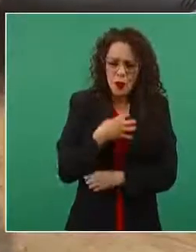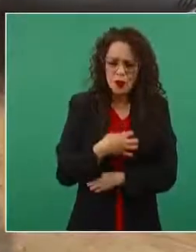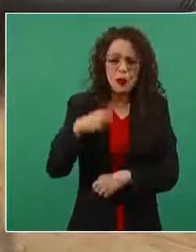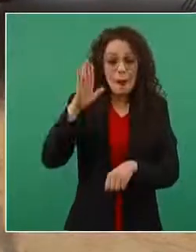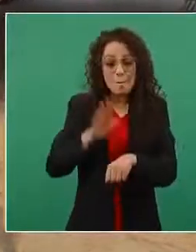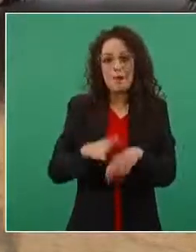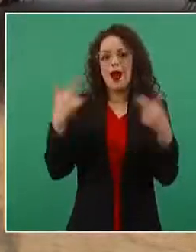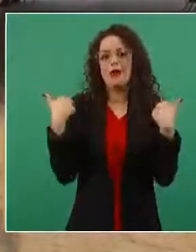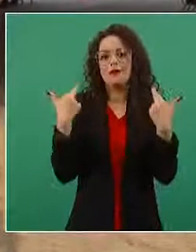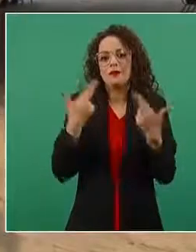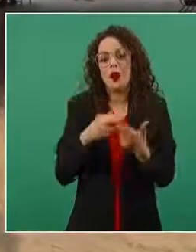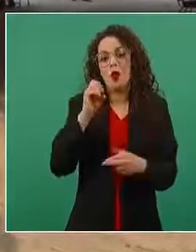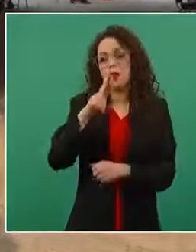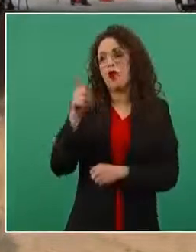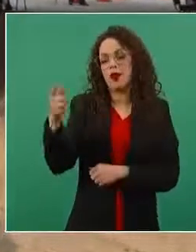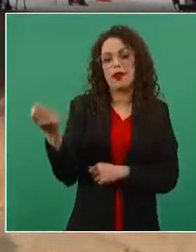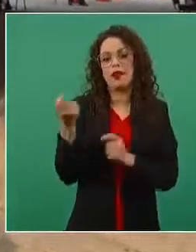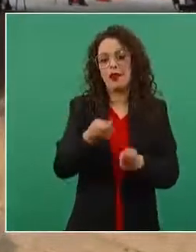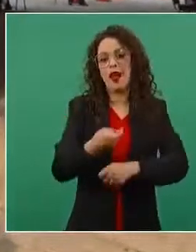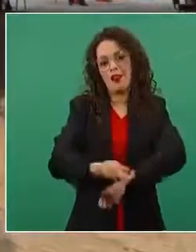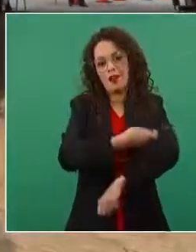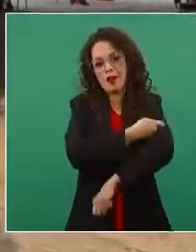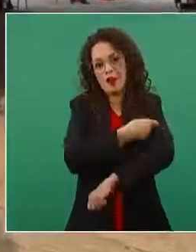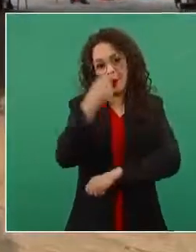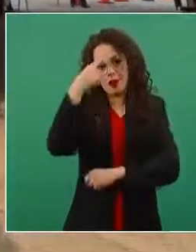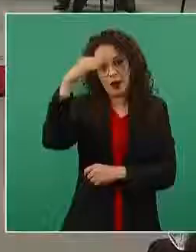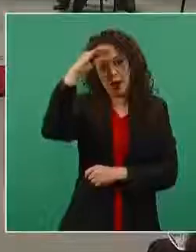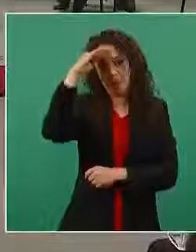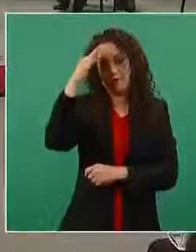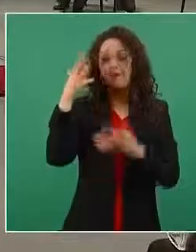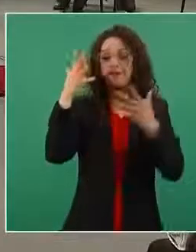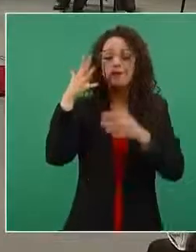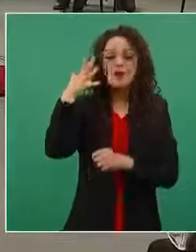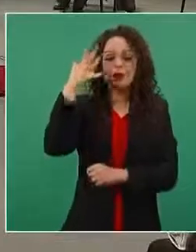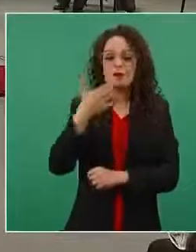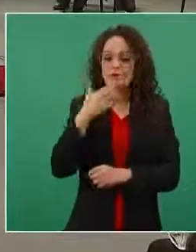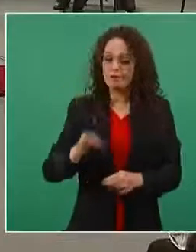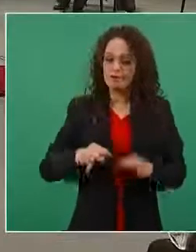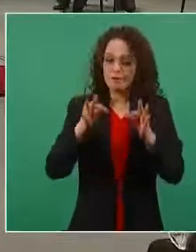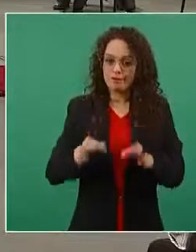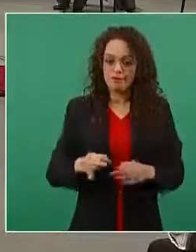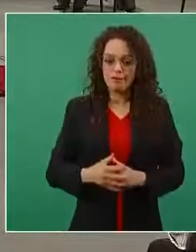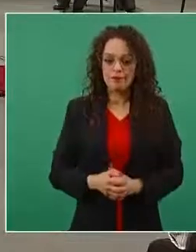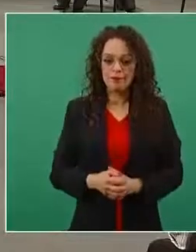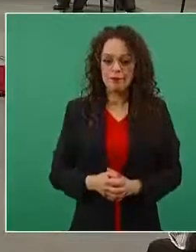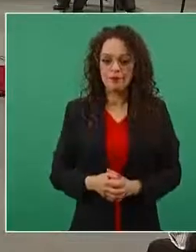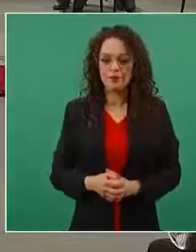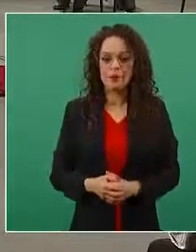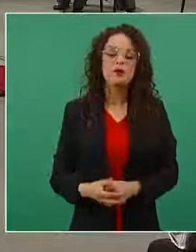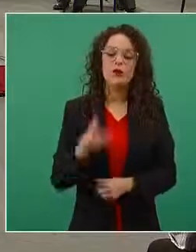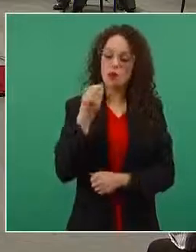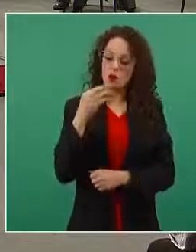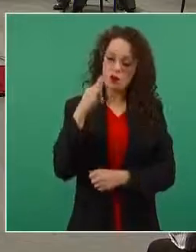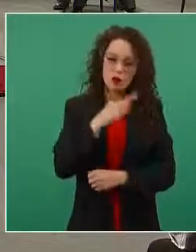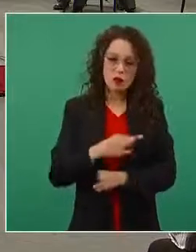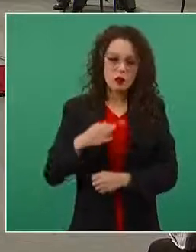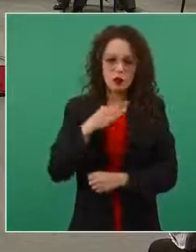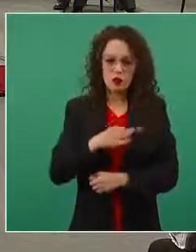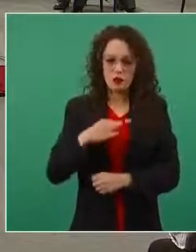de recibir la vacuna, la esperanza, señor presidente. Pues muchas felicidades,